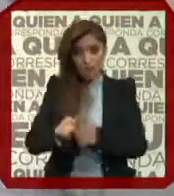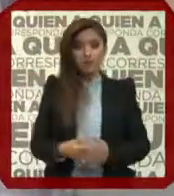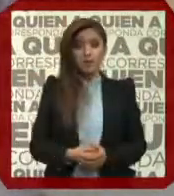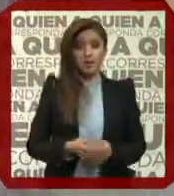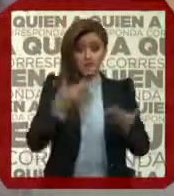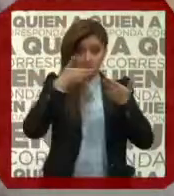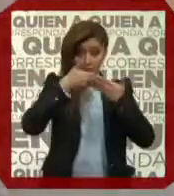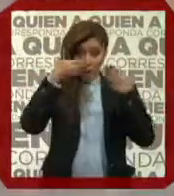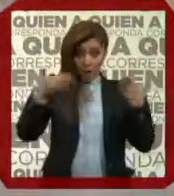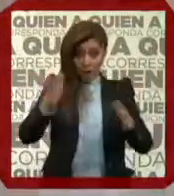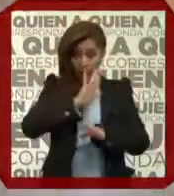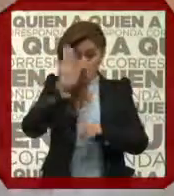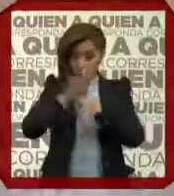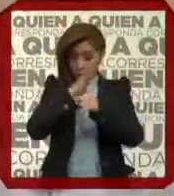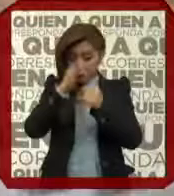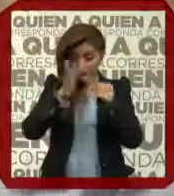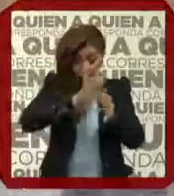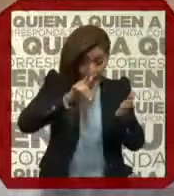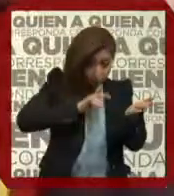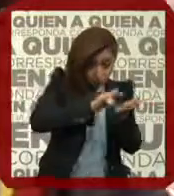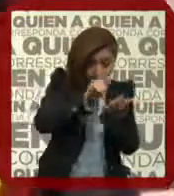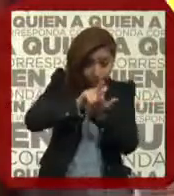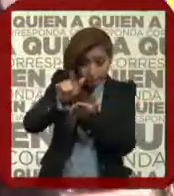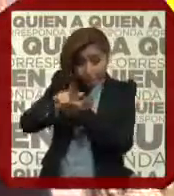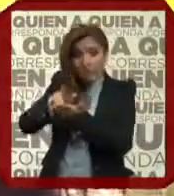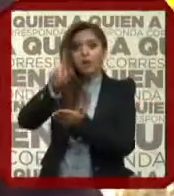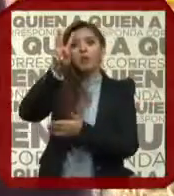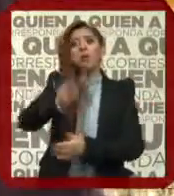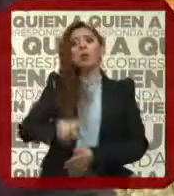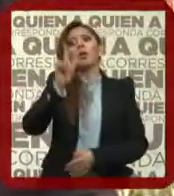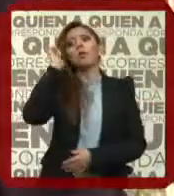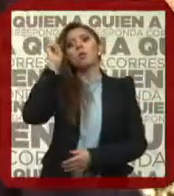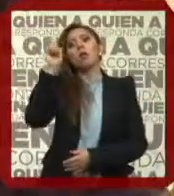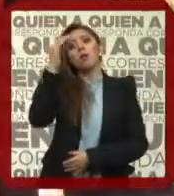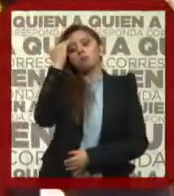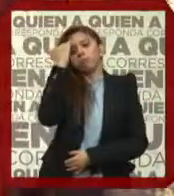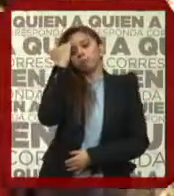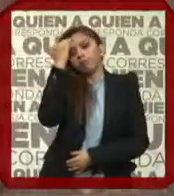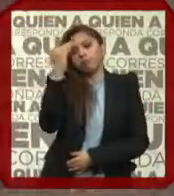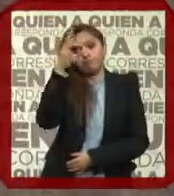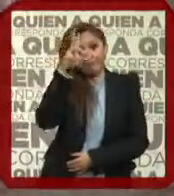trabajos por fin han iniciado, no se tarden el mismo tiempo o más en